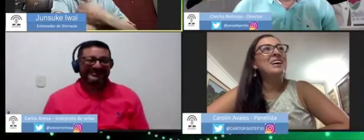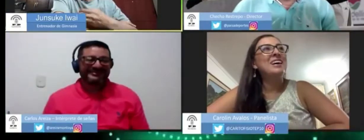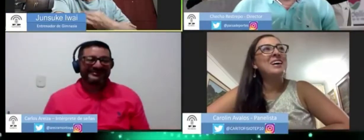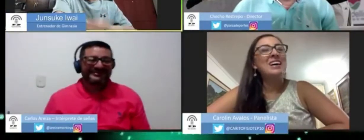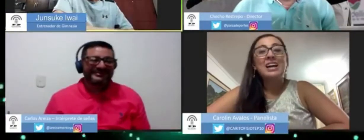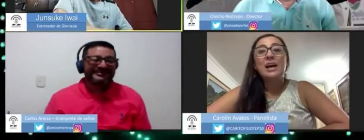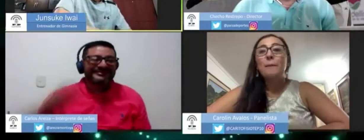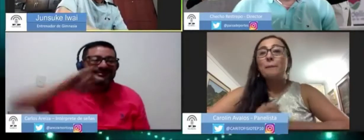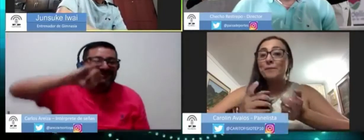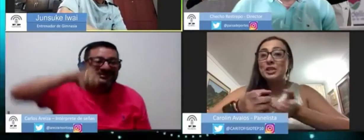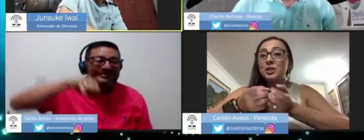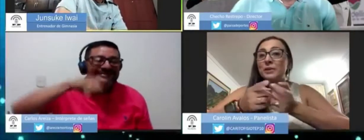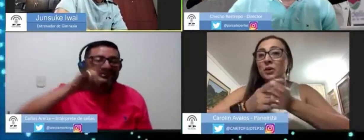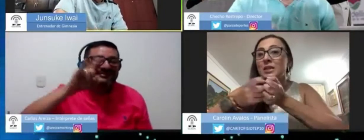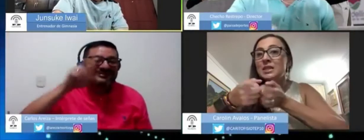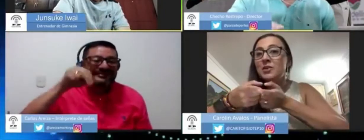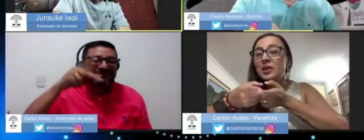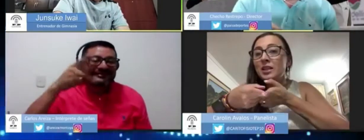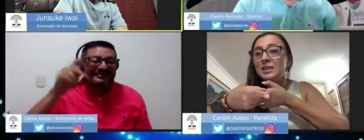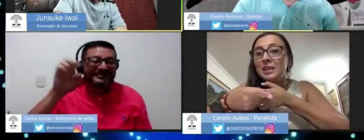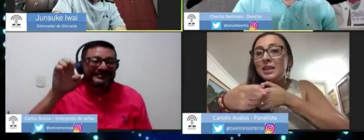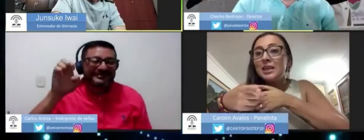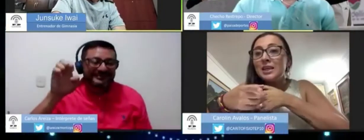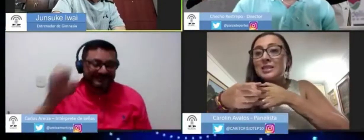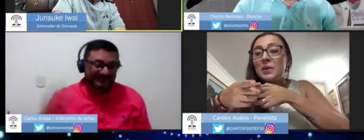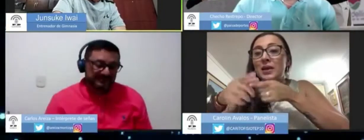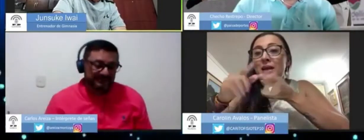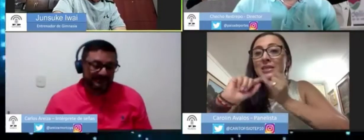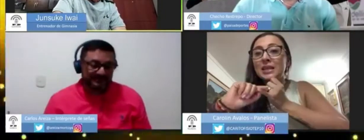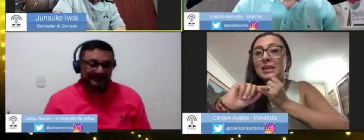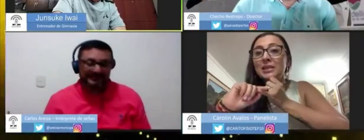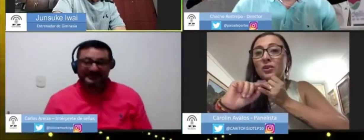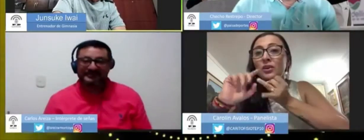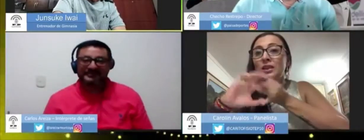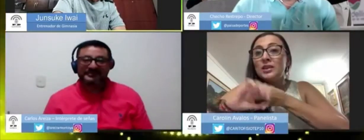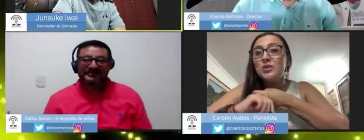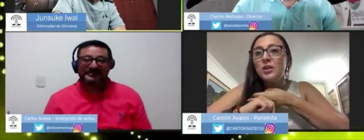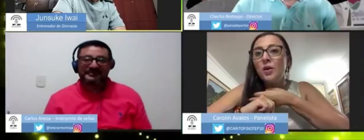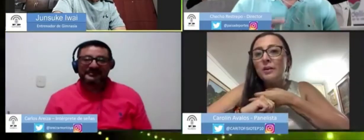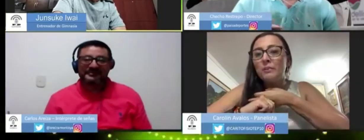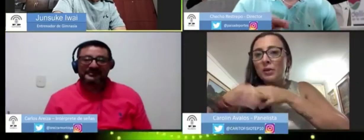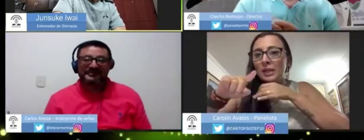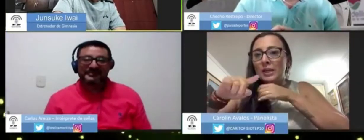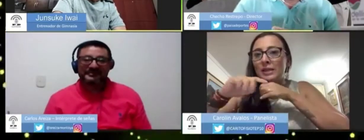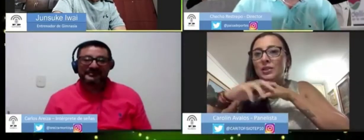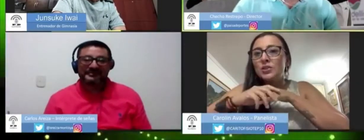eso. Profe, que esté bien escrito y dicho el nombre.